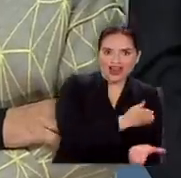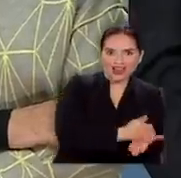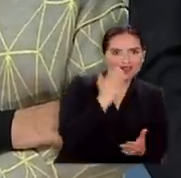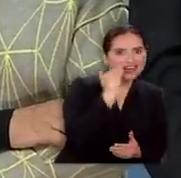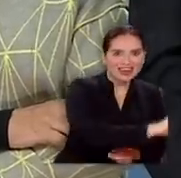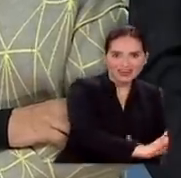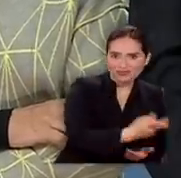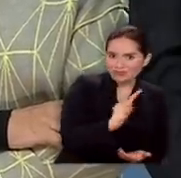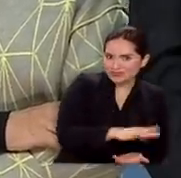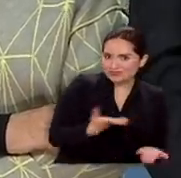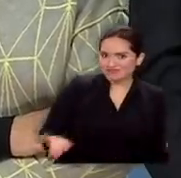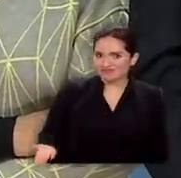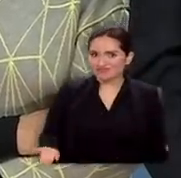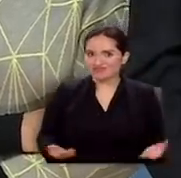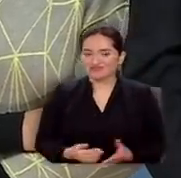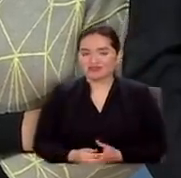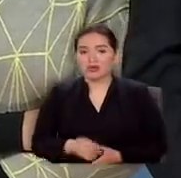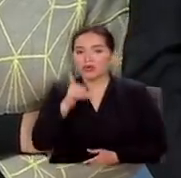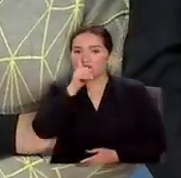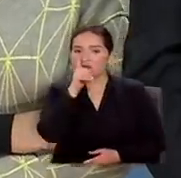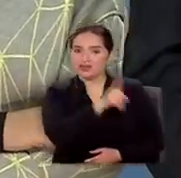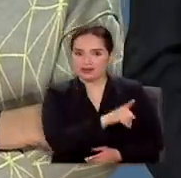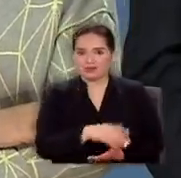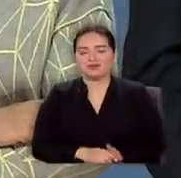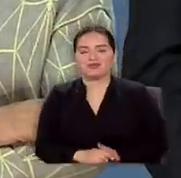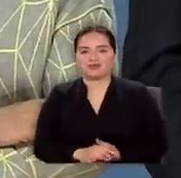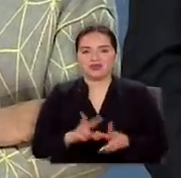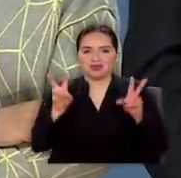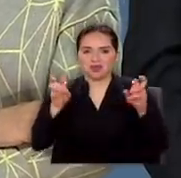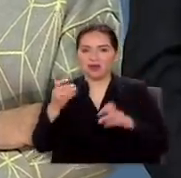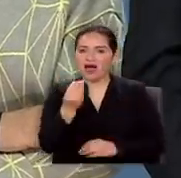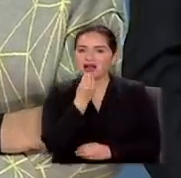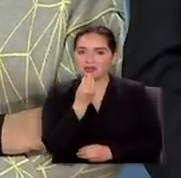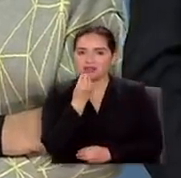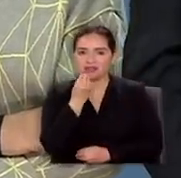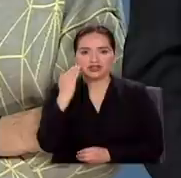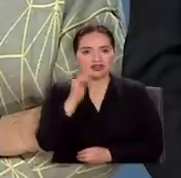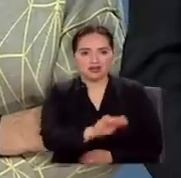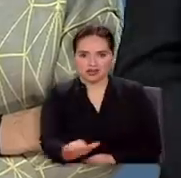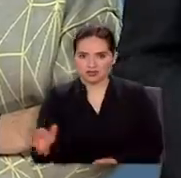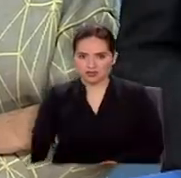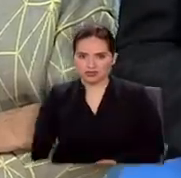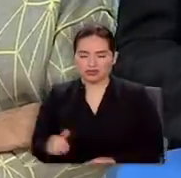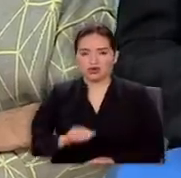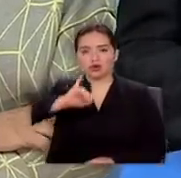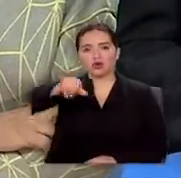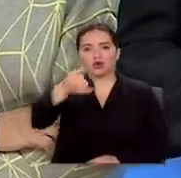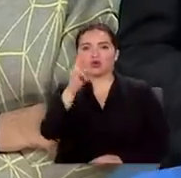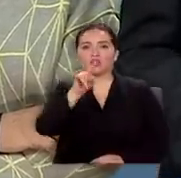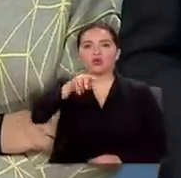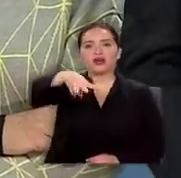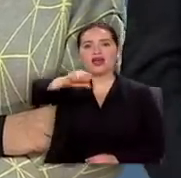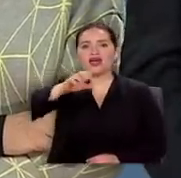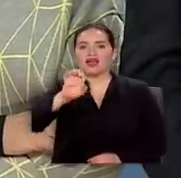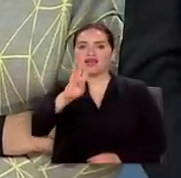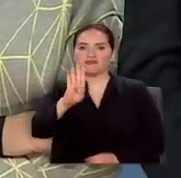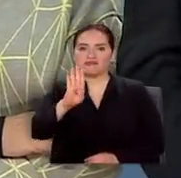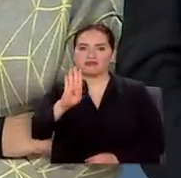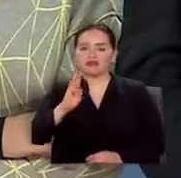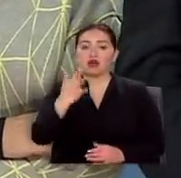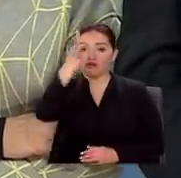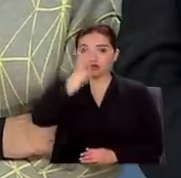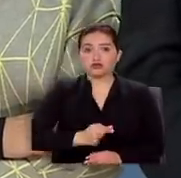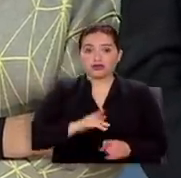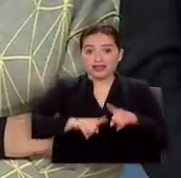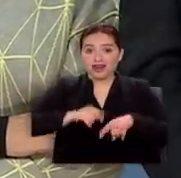niños por último en relación a lo que está ocurriendo con la alimentación de nuestros niños la cuna de funcionarios de una vez que están en